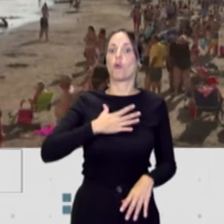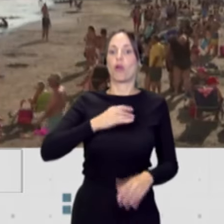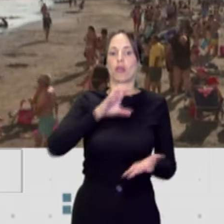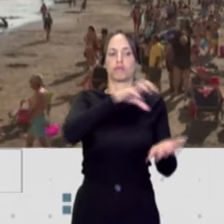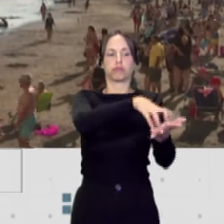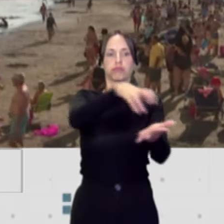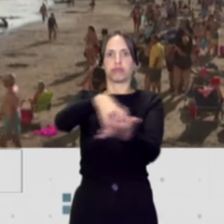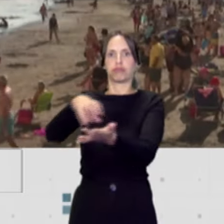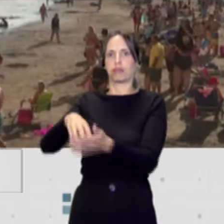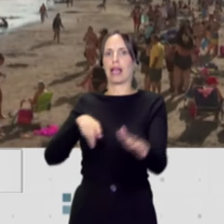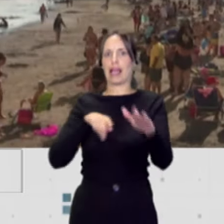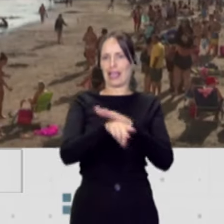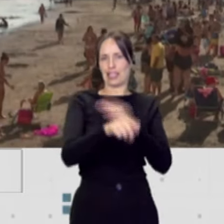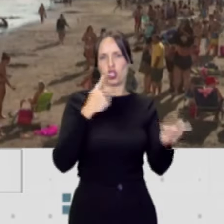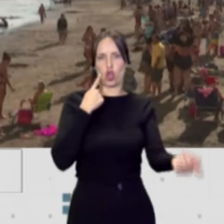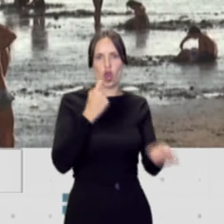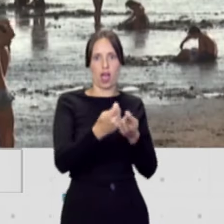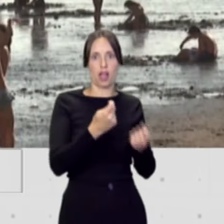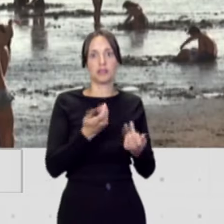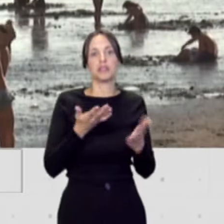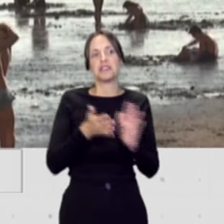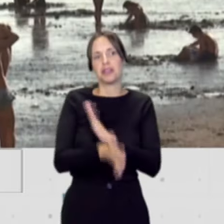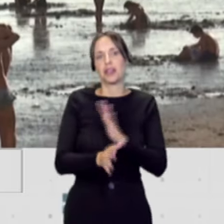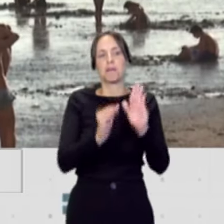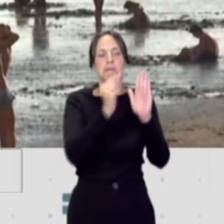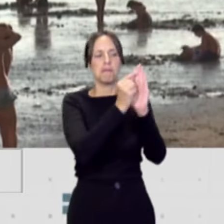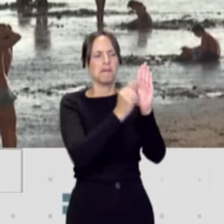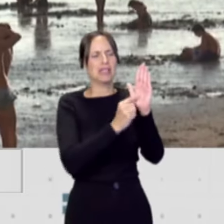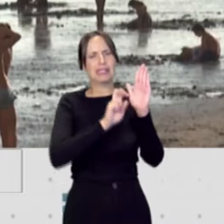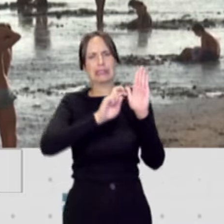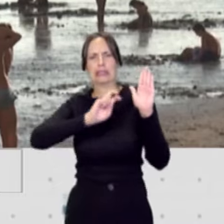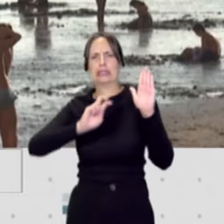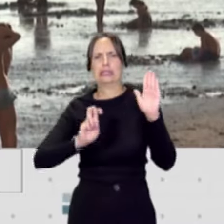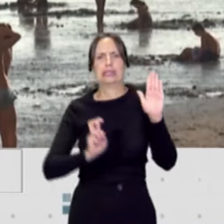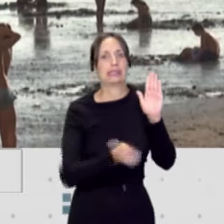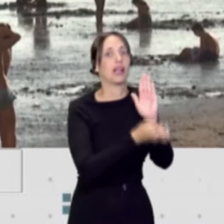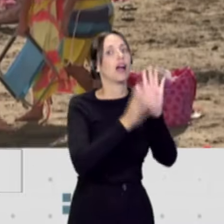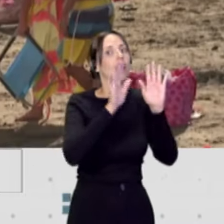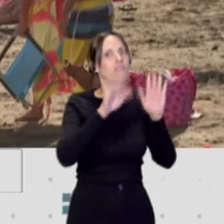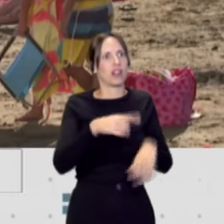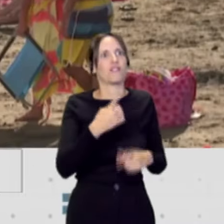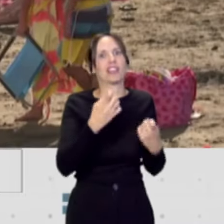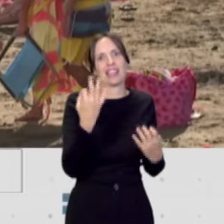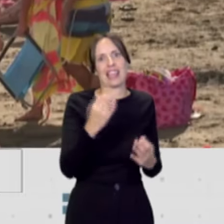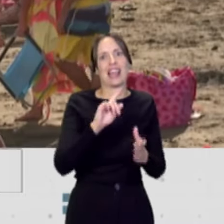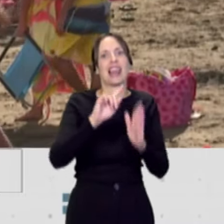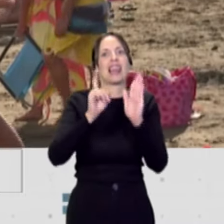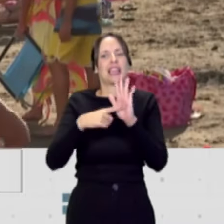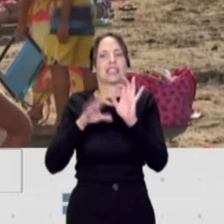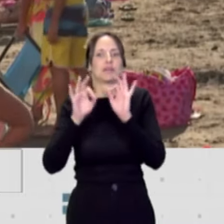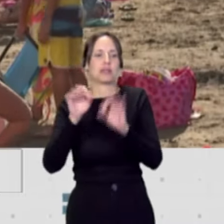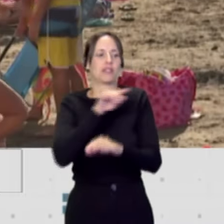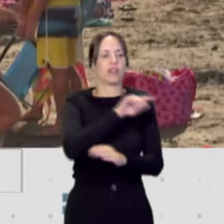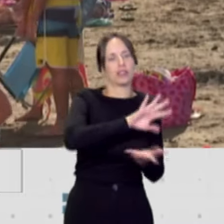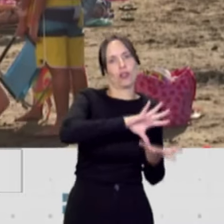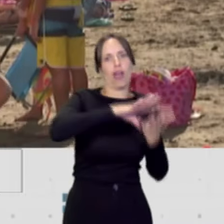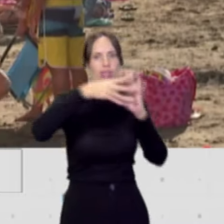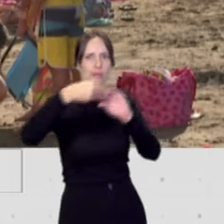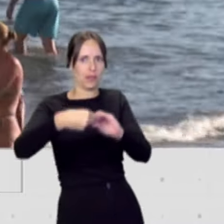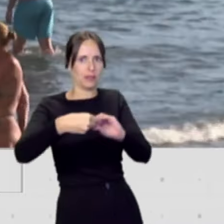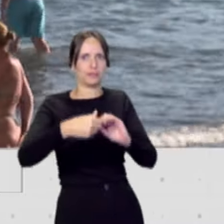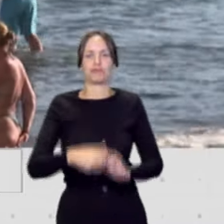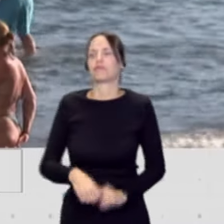que bueno, un conjunto diverso que ahora habrá que ir aterrizando en legislación concreta, que es lo que también solicitamos. Claro, enseguida entramos